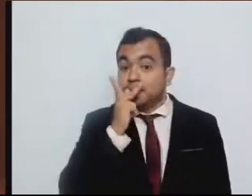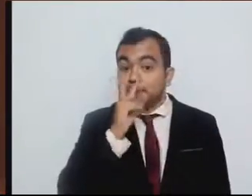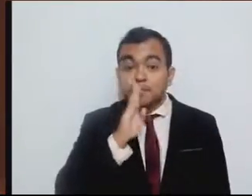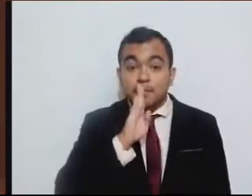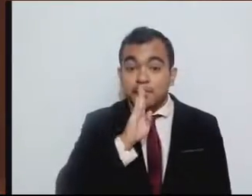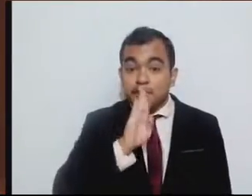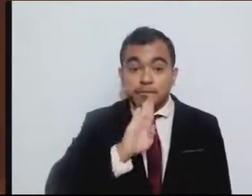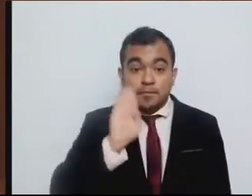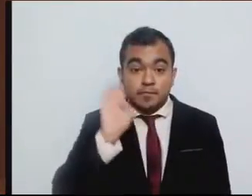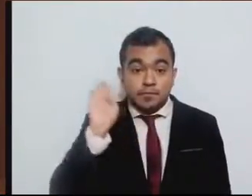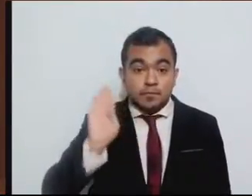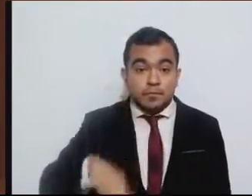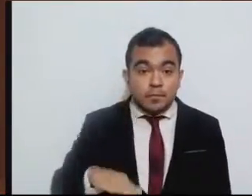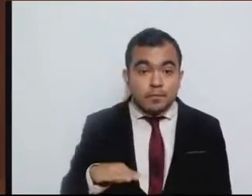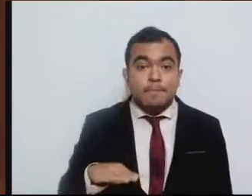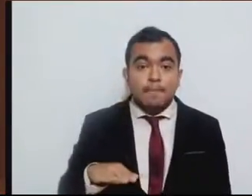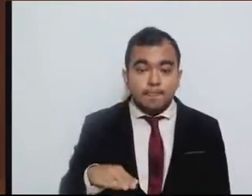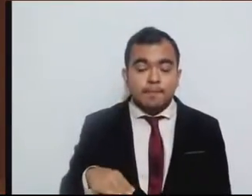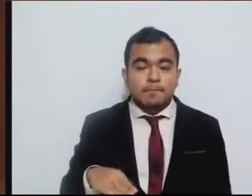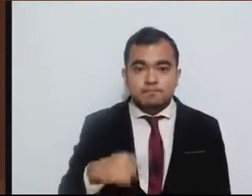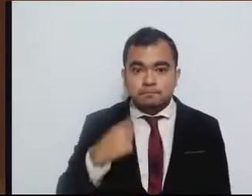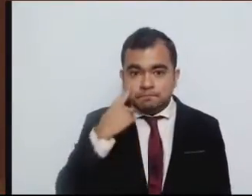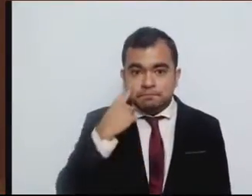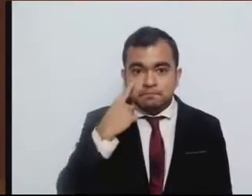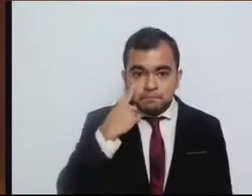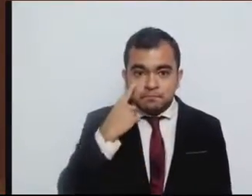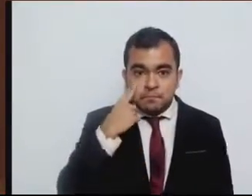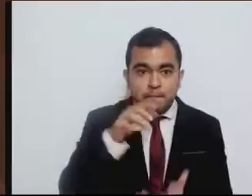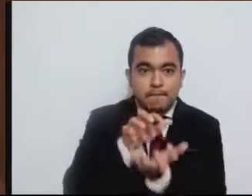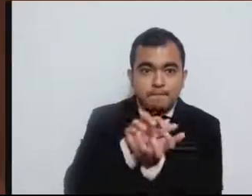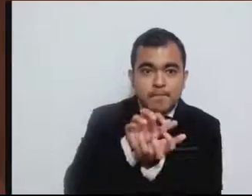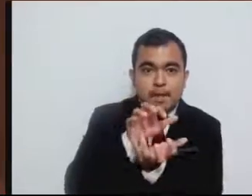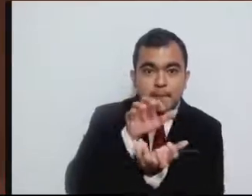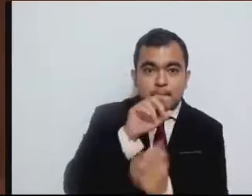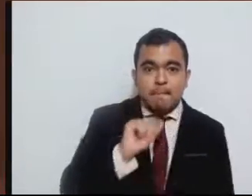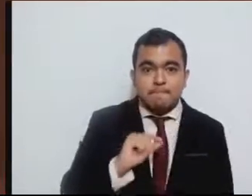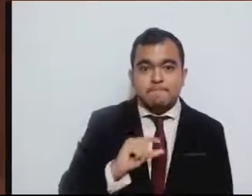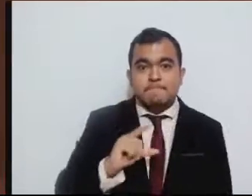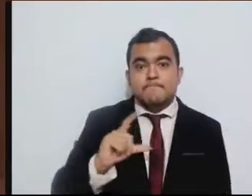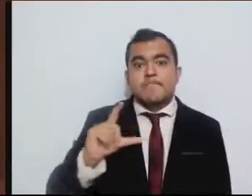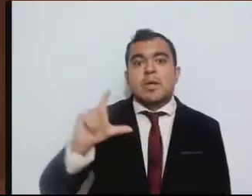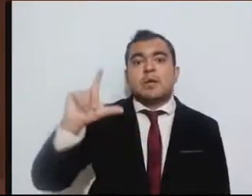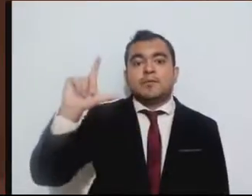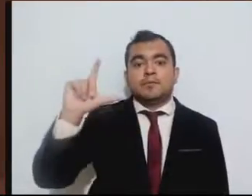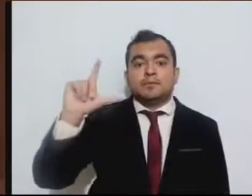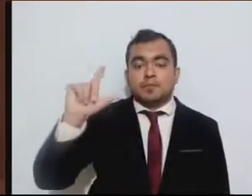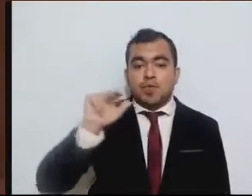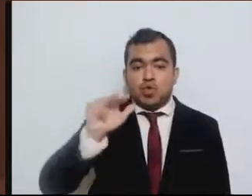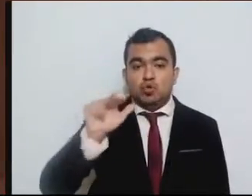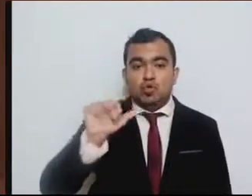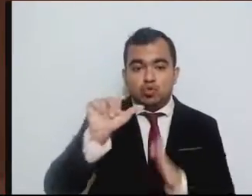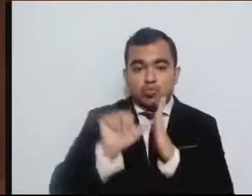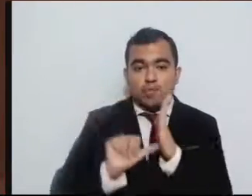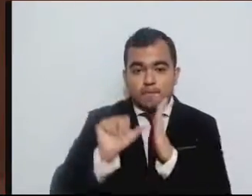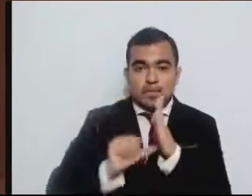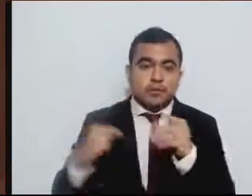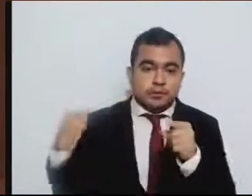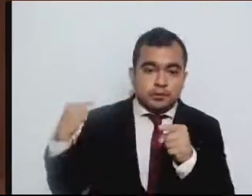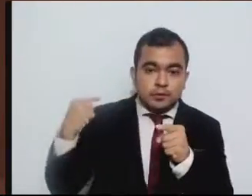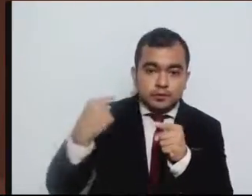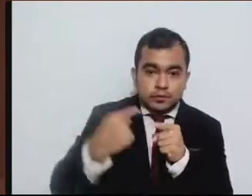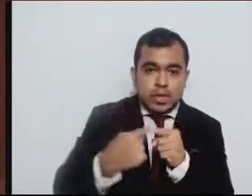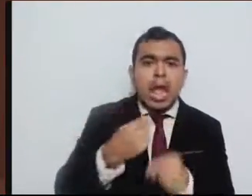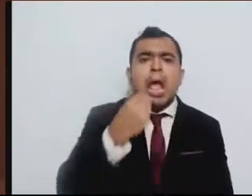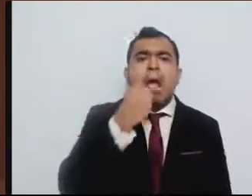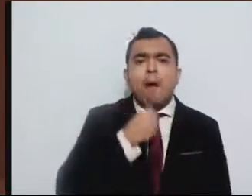ido creciendo de forma exponencial en estos 18 meses y a pesar del acogimiento residencial, que